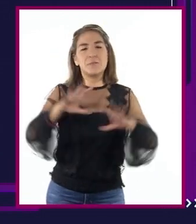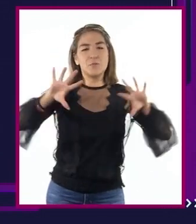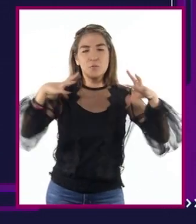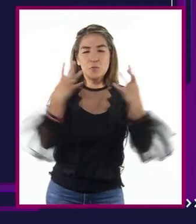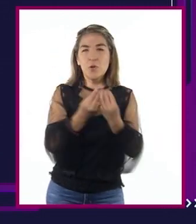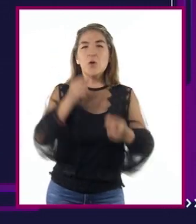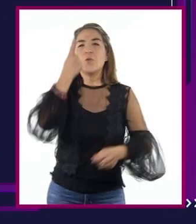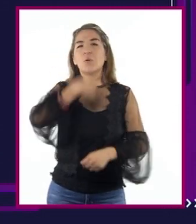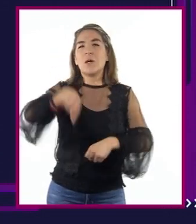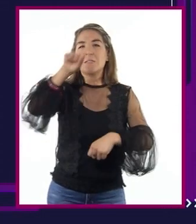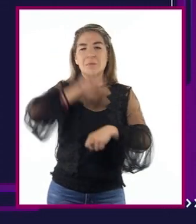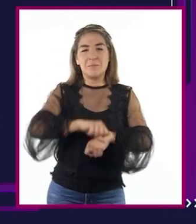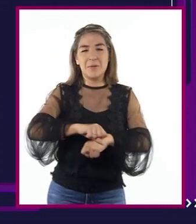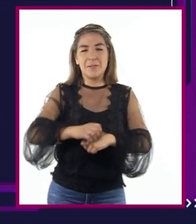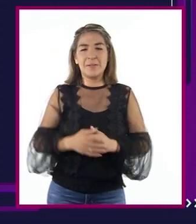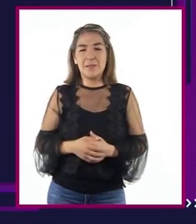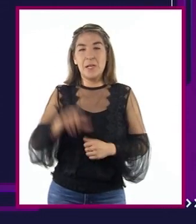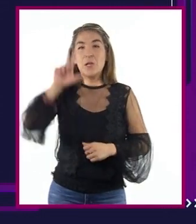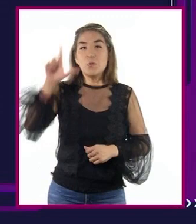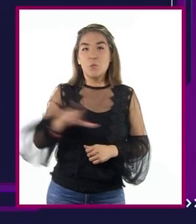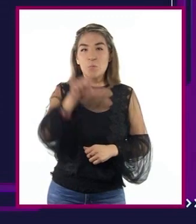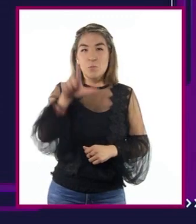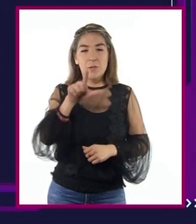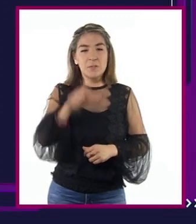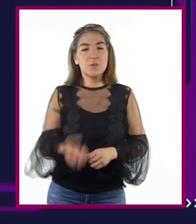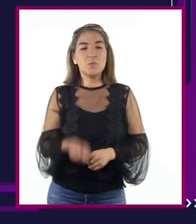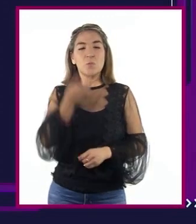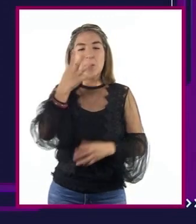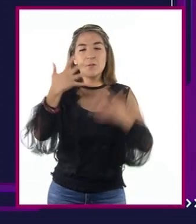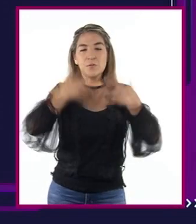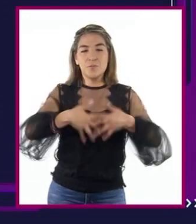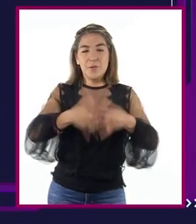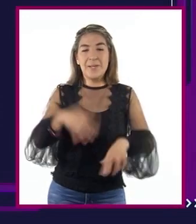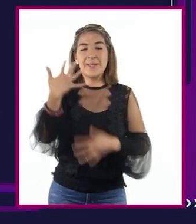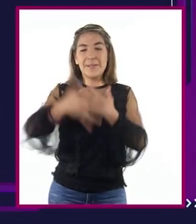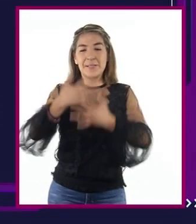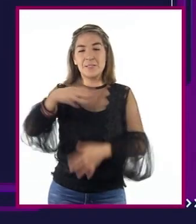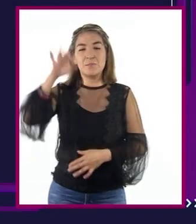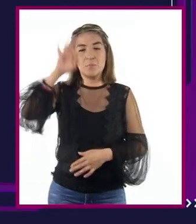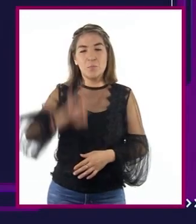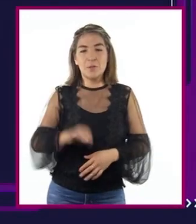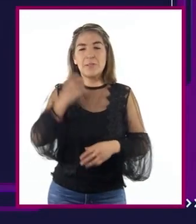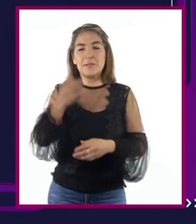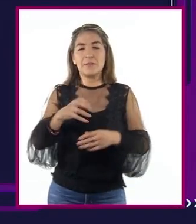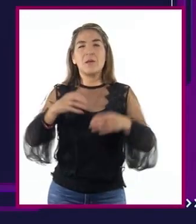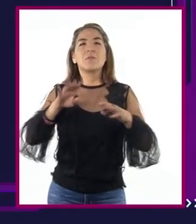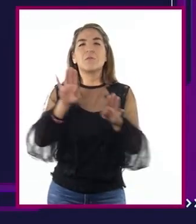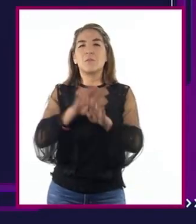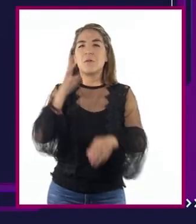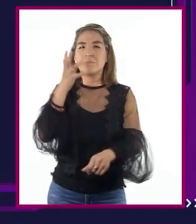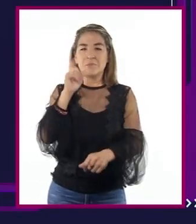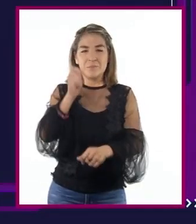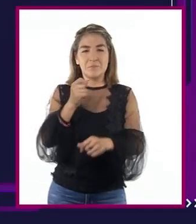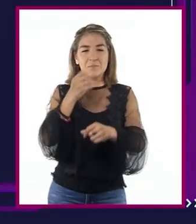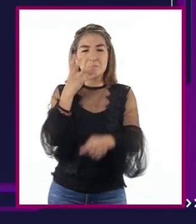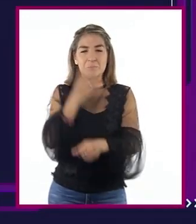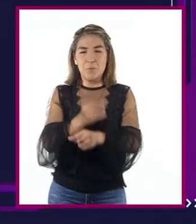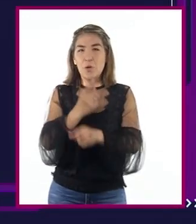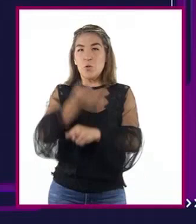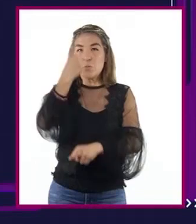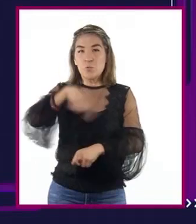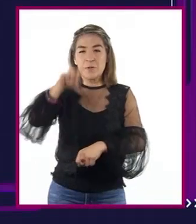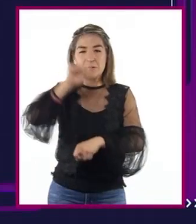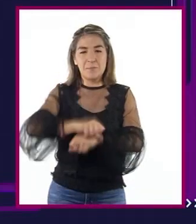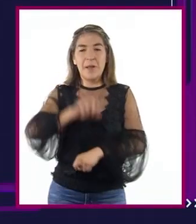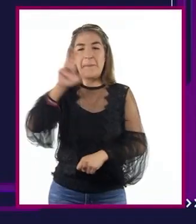la semana. El lunes se elabora el 15% de la producción semanal, el martes